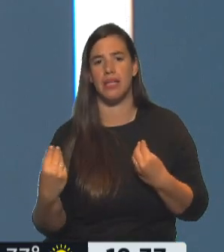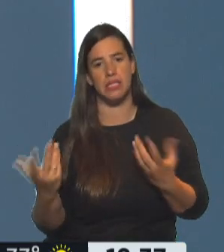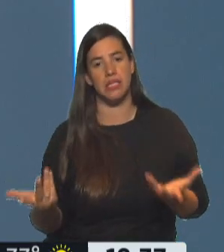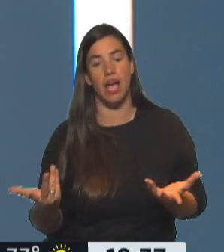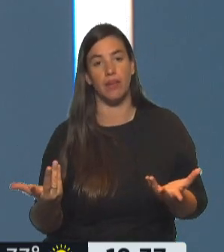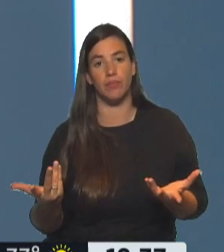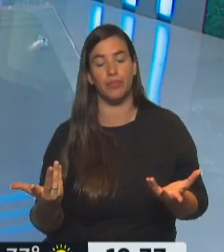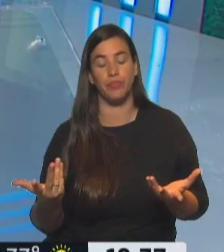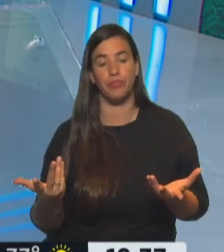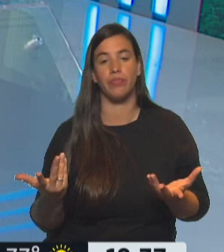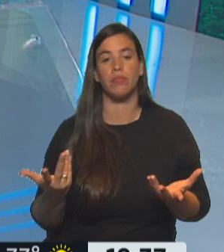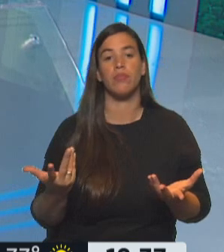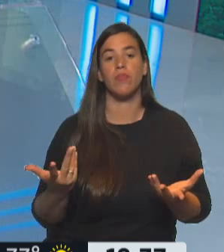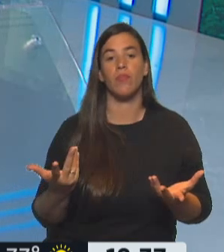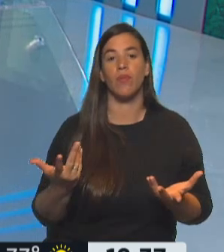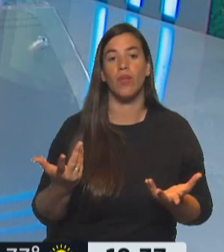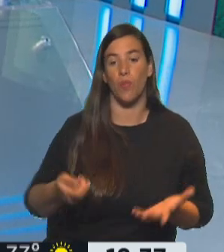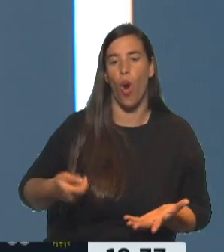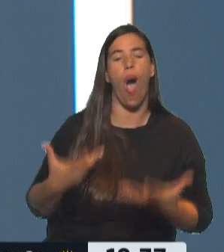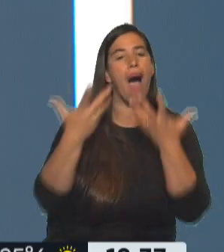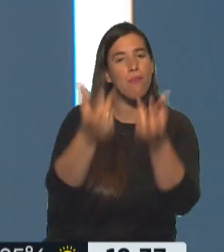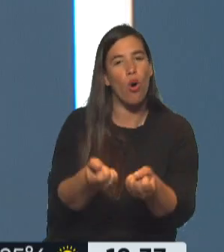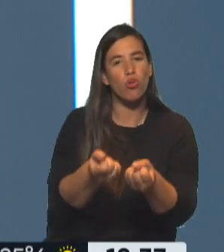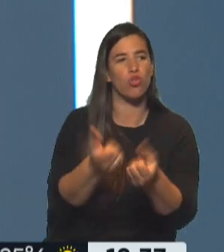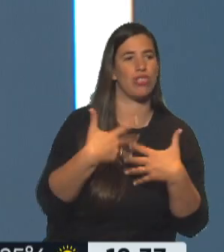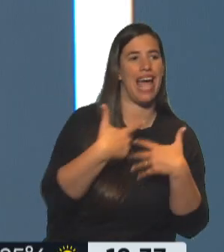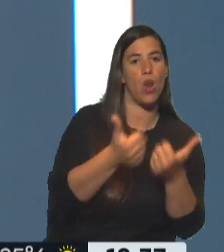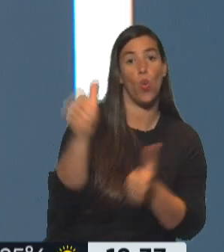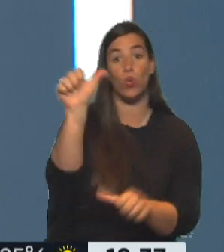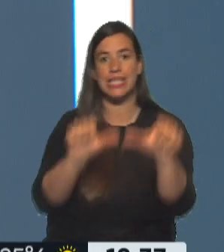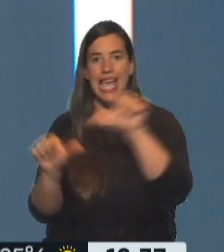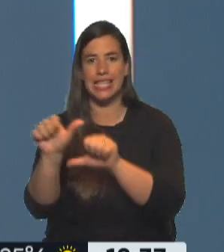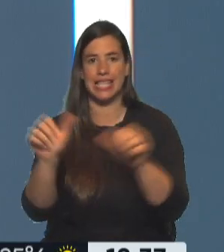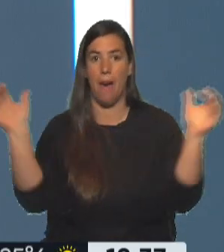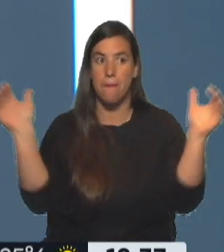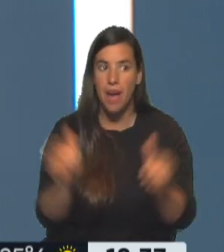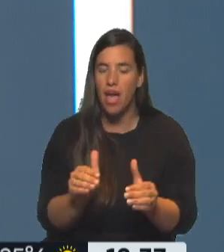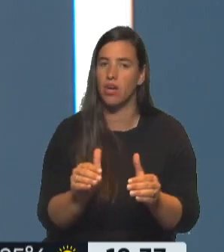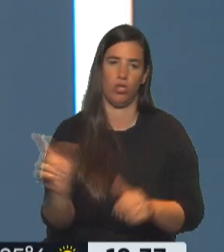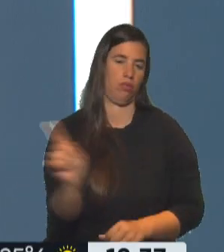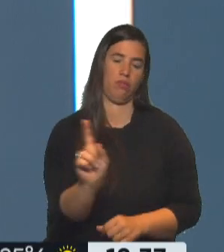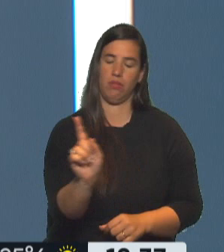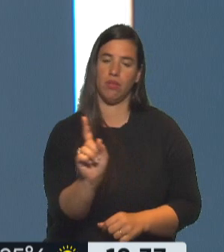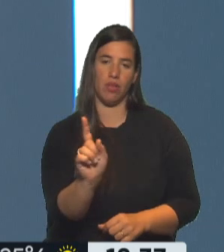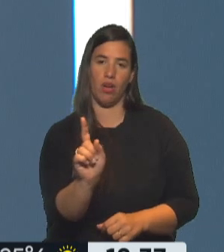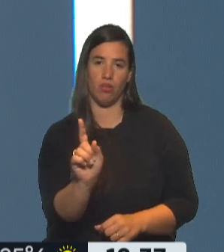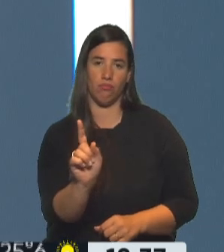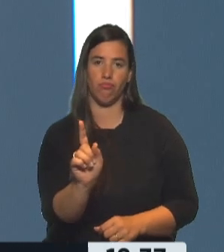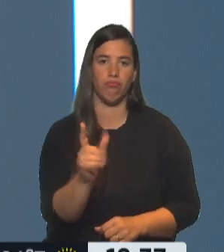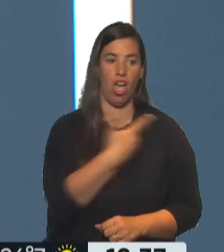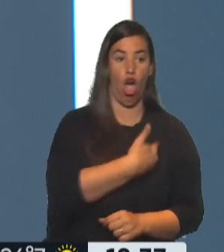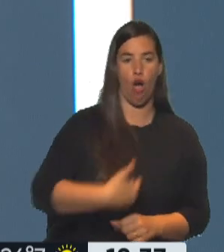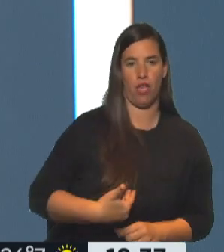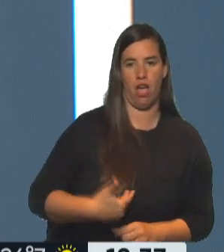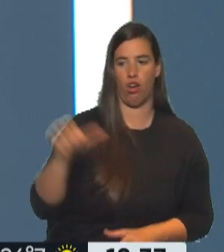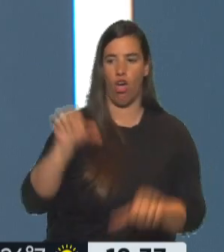una opción, reducir el apoyo a la salud y la ciencia, y dice que los líderes de una nación deben trabajar en estrecha colaboración con los científicos.